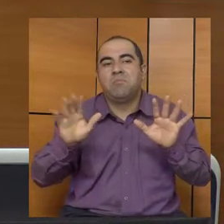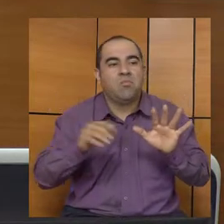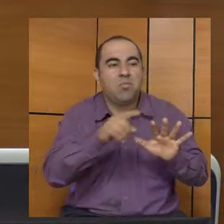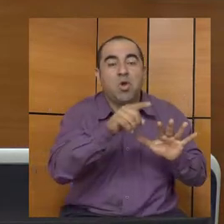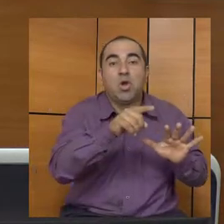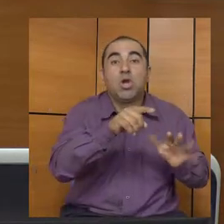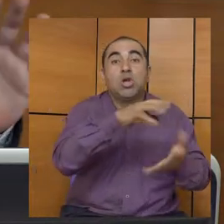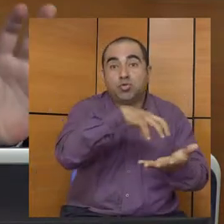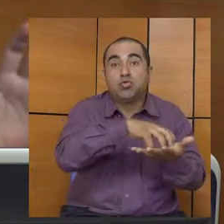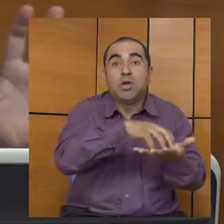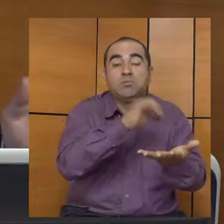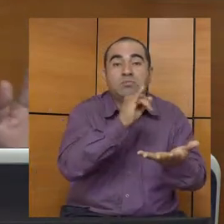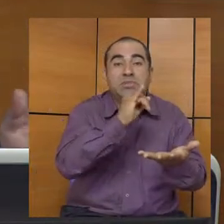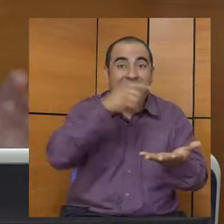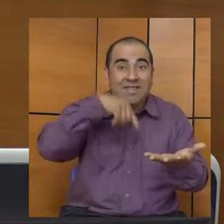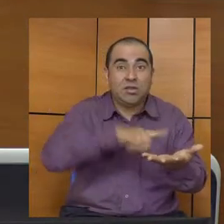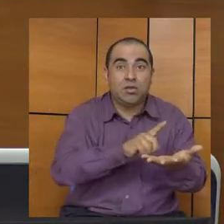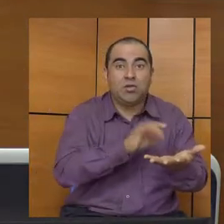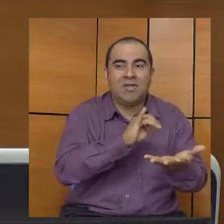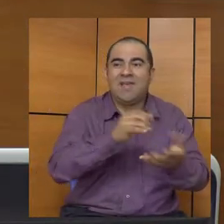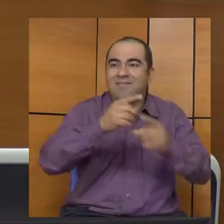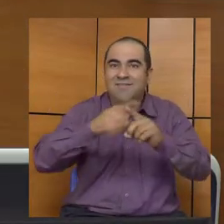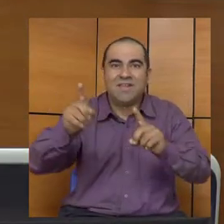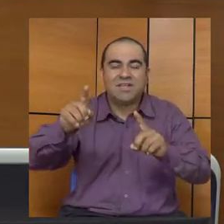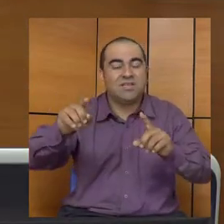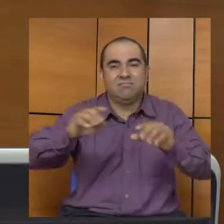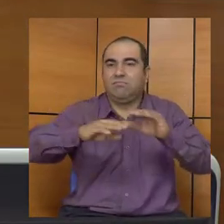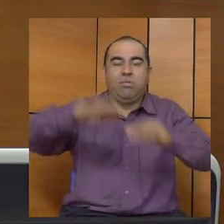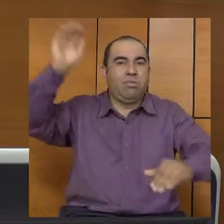urbana, las diferencias van a ser muy grandes.